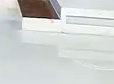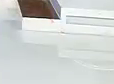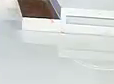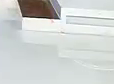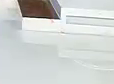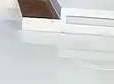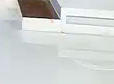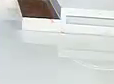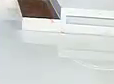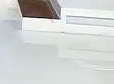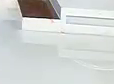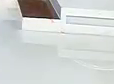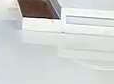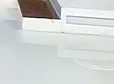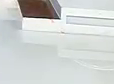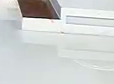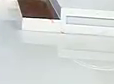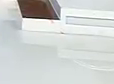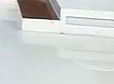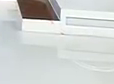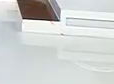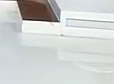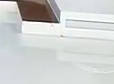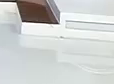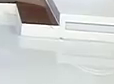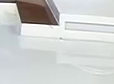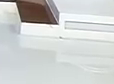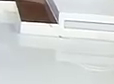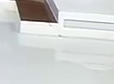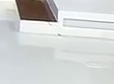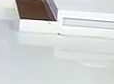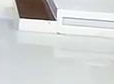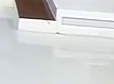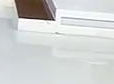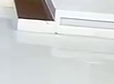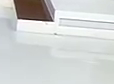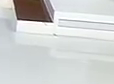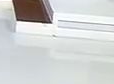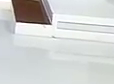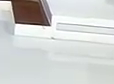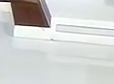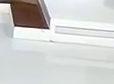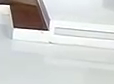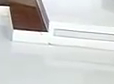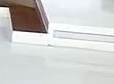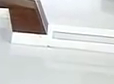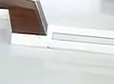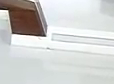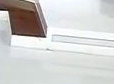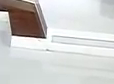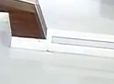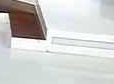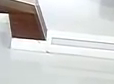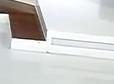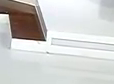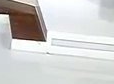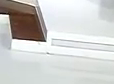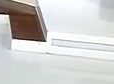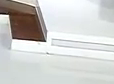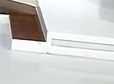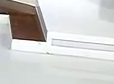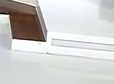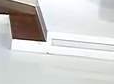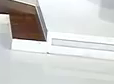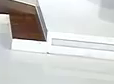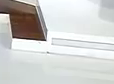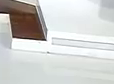Hoy 7 de febrero, con esta música que Lunita se está poniéndose las pilas. Como que si quiere que alguien lo contrate por ahí,